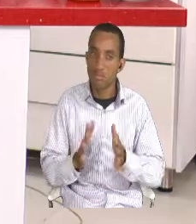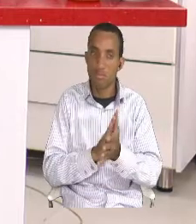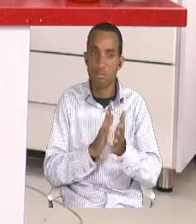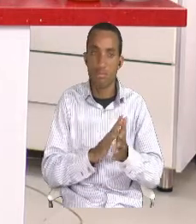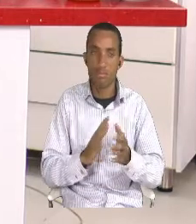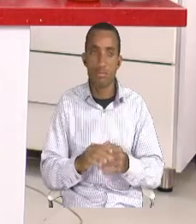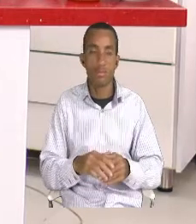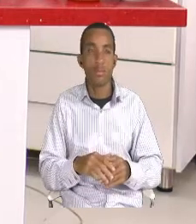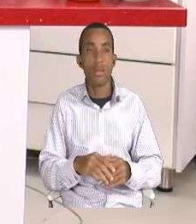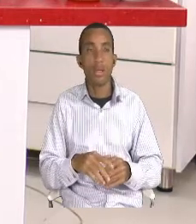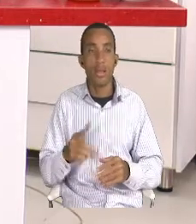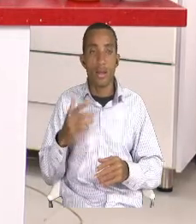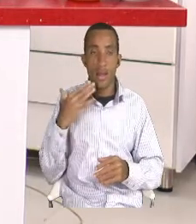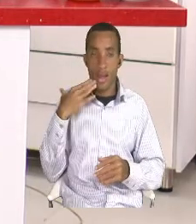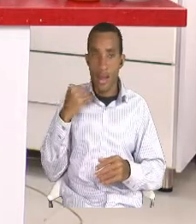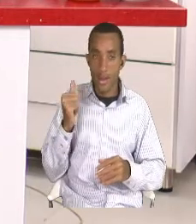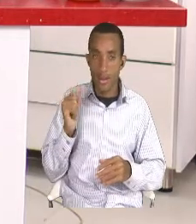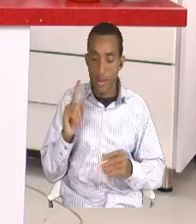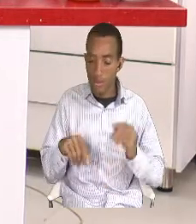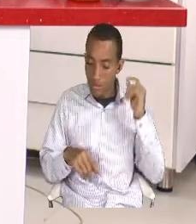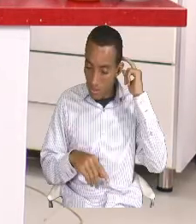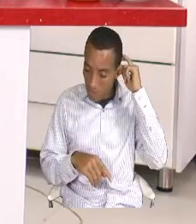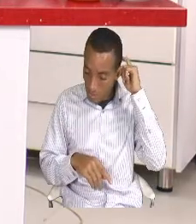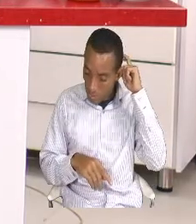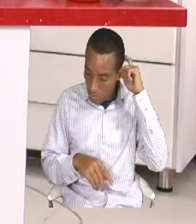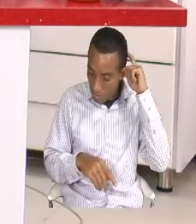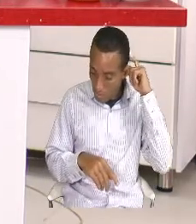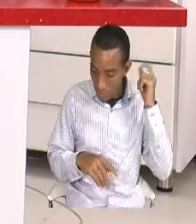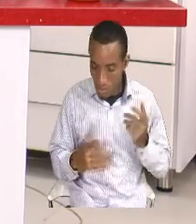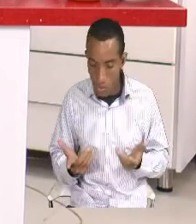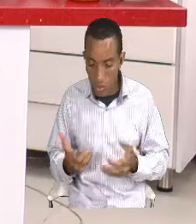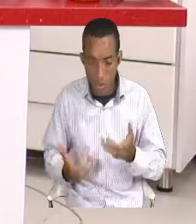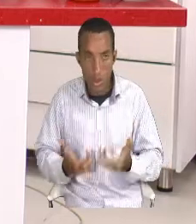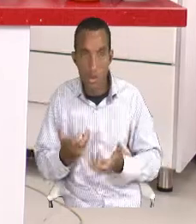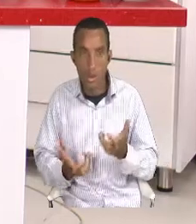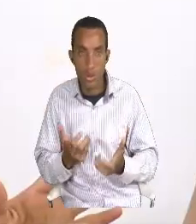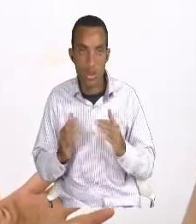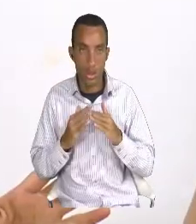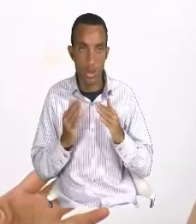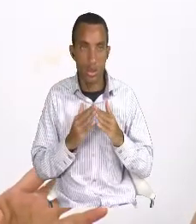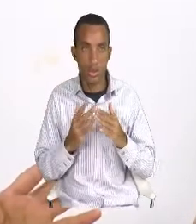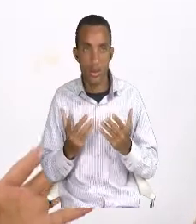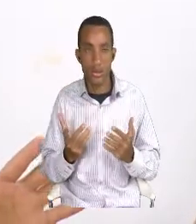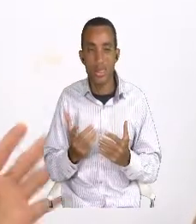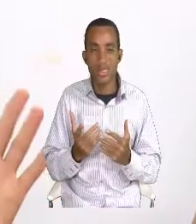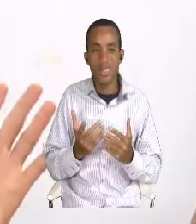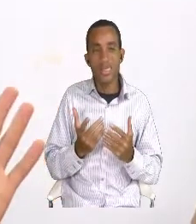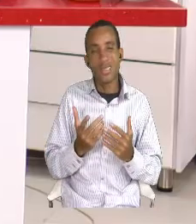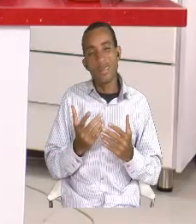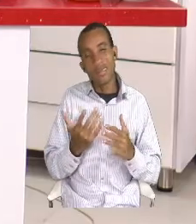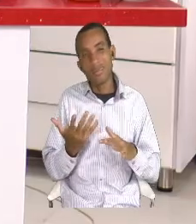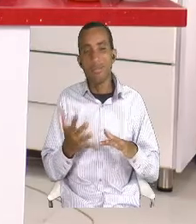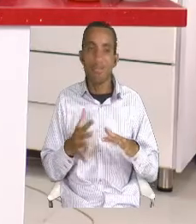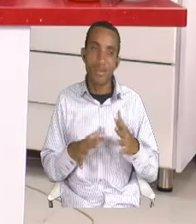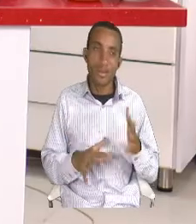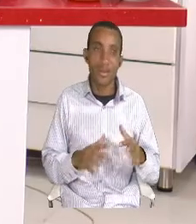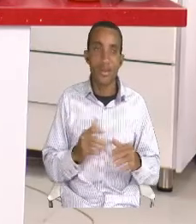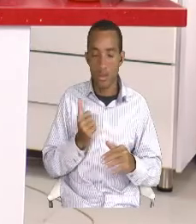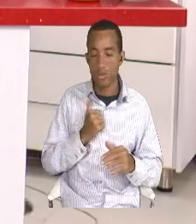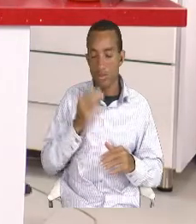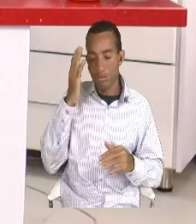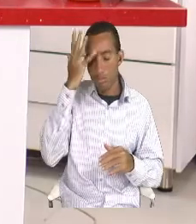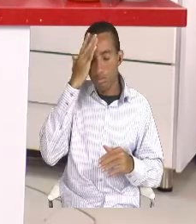entonces a Emperatriz a que ella haga manos a la obra, porque... Sí, claro. ¿Tú cocinas en tu casa? No mucho, pero sí pero sé cocinar sí sé. Y me defiendo en la cocina.